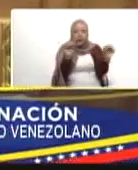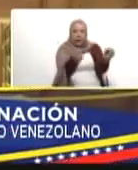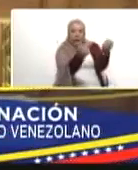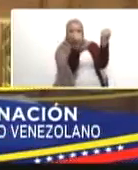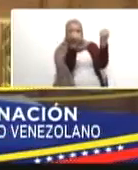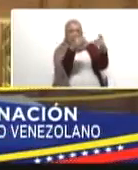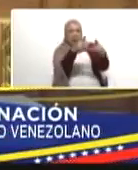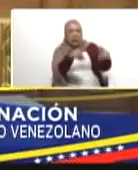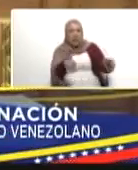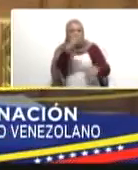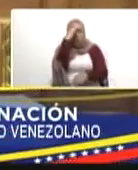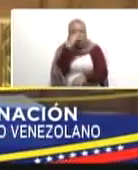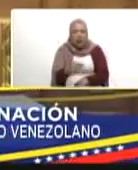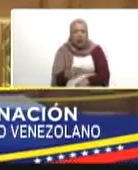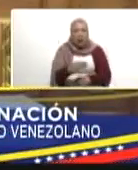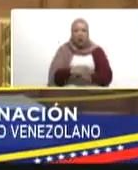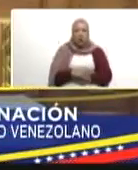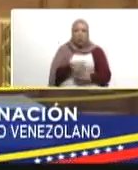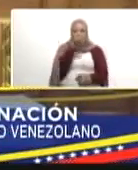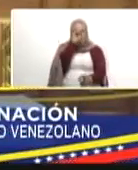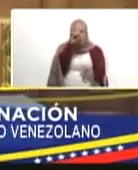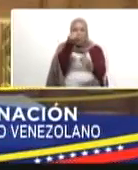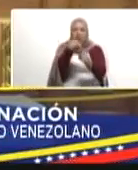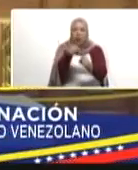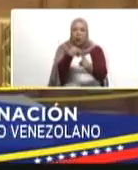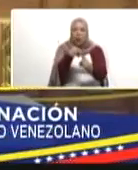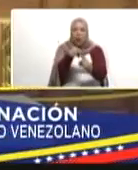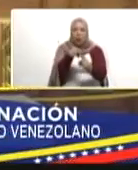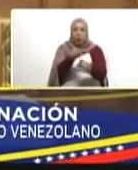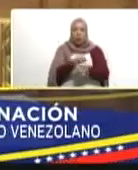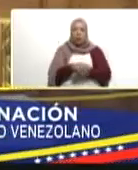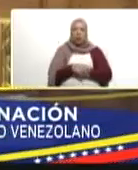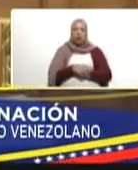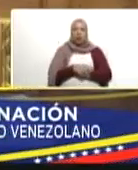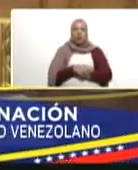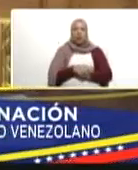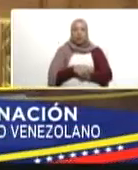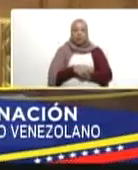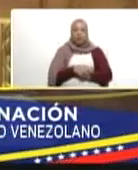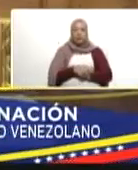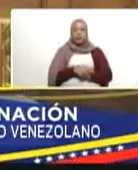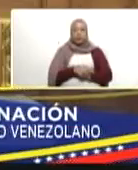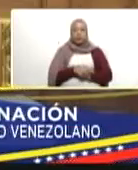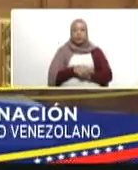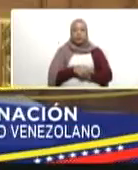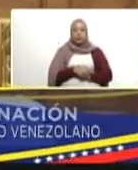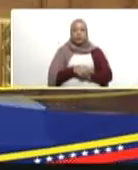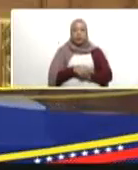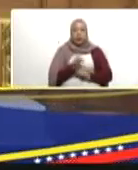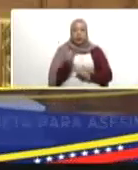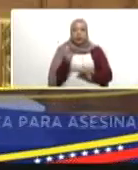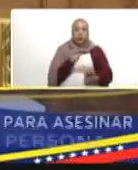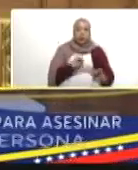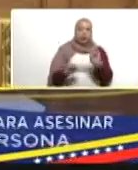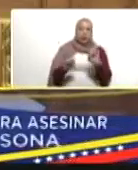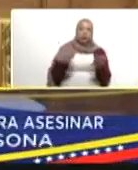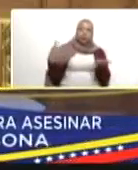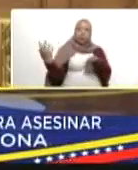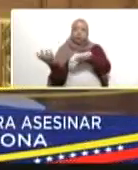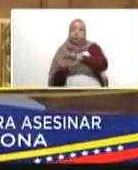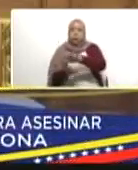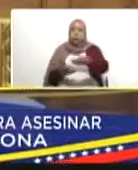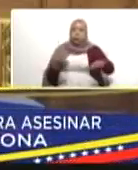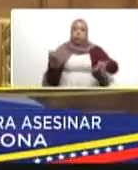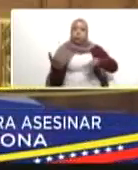dividir las fuerzas armadas objetivo tratar de generar las guarimbas que ellos